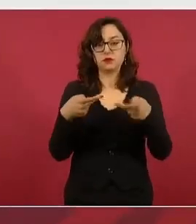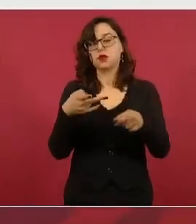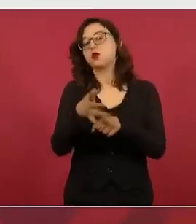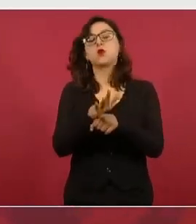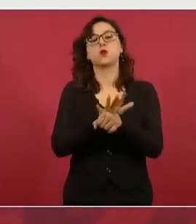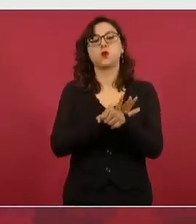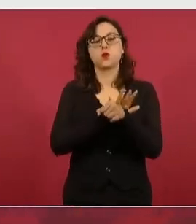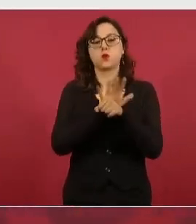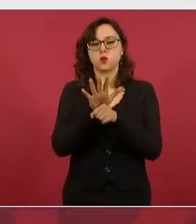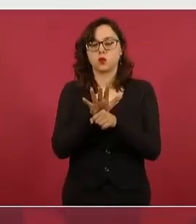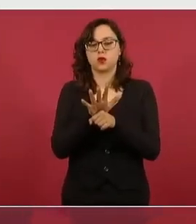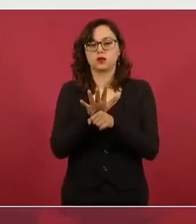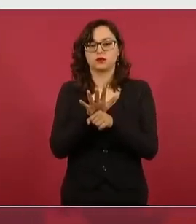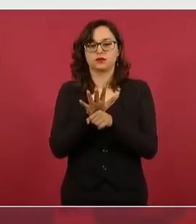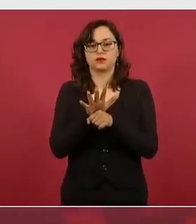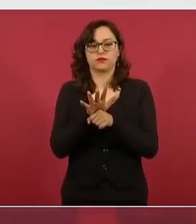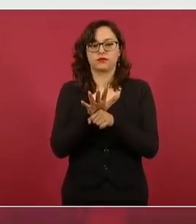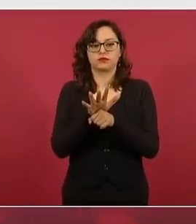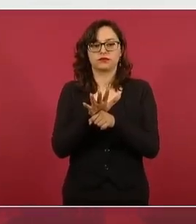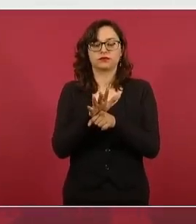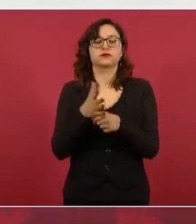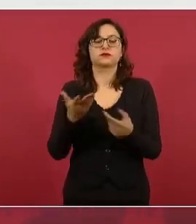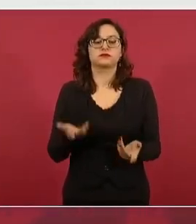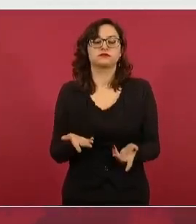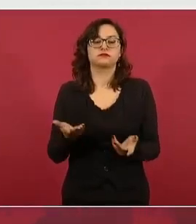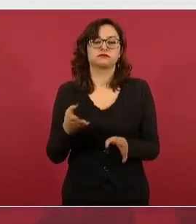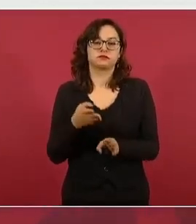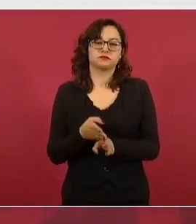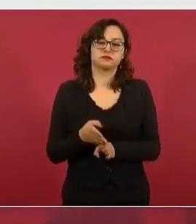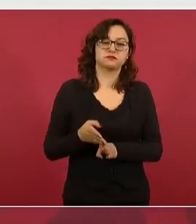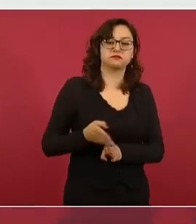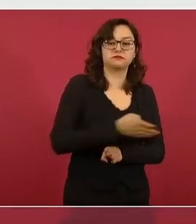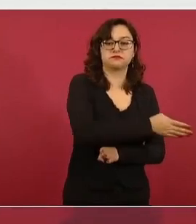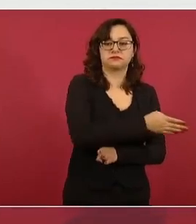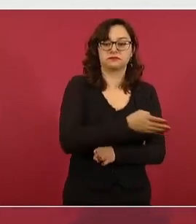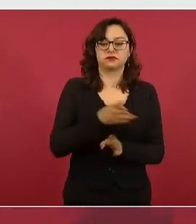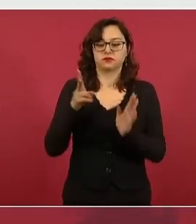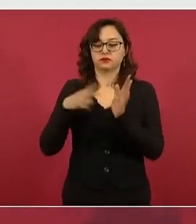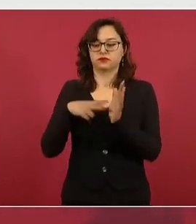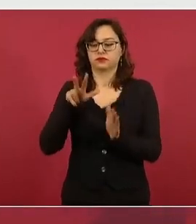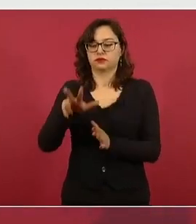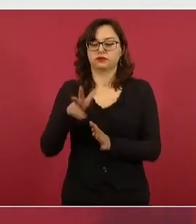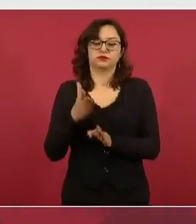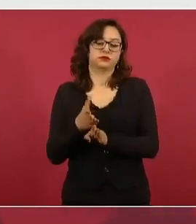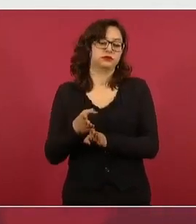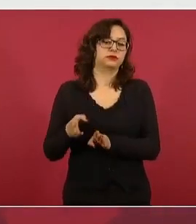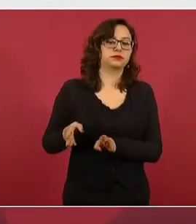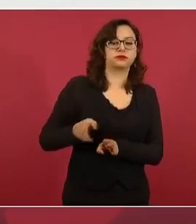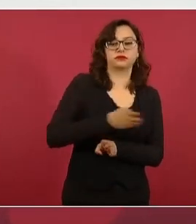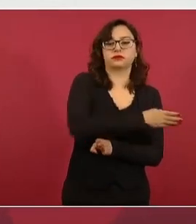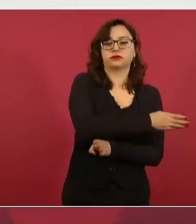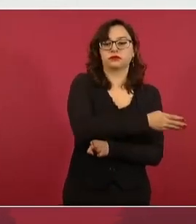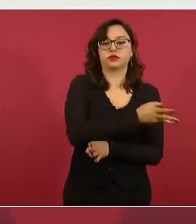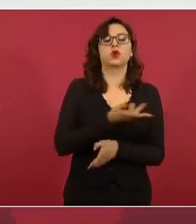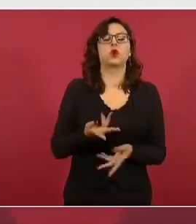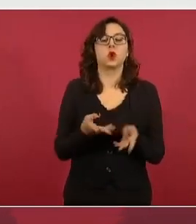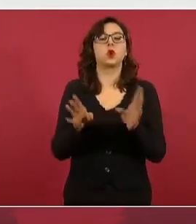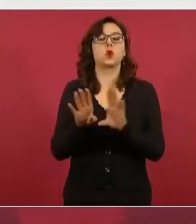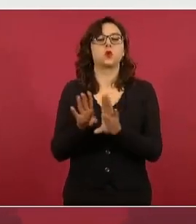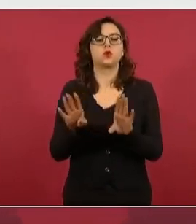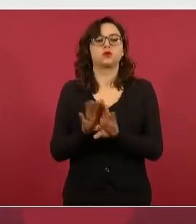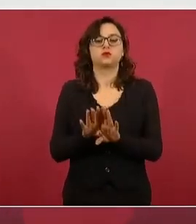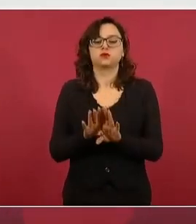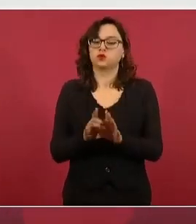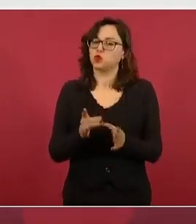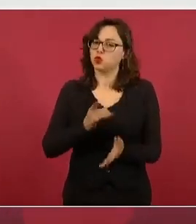¿Qué se hacía aquí? Y antes, desde luego, pues se apostaba solo